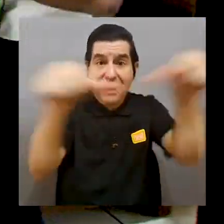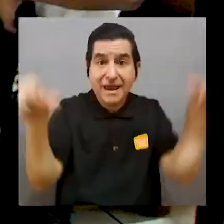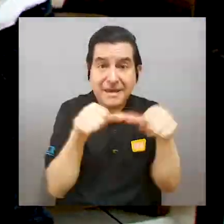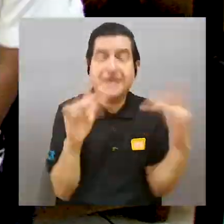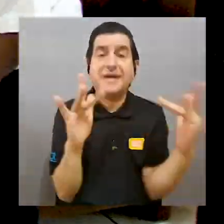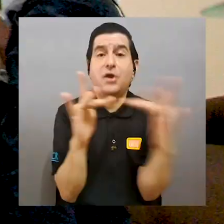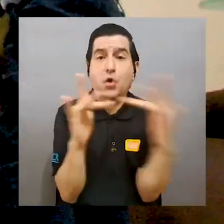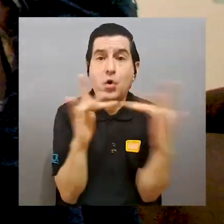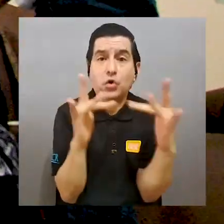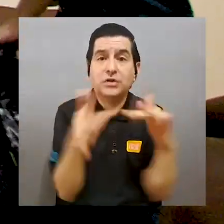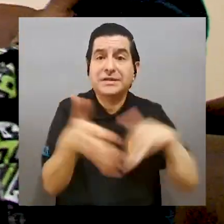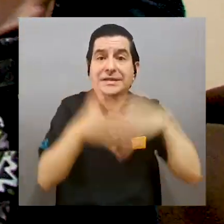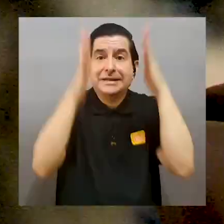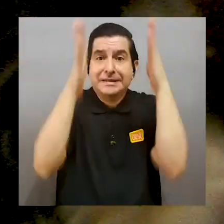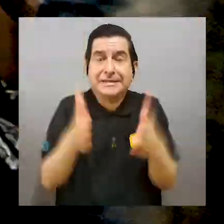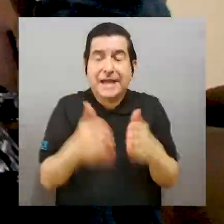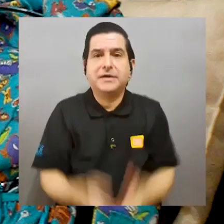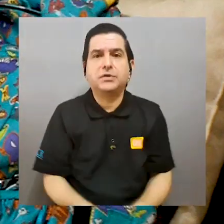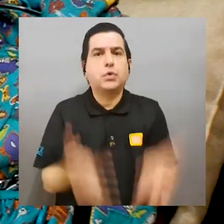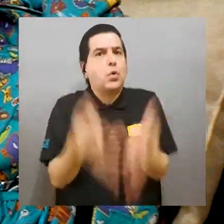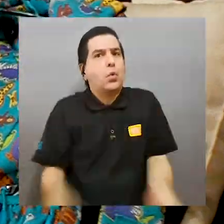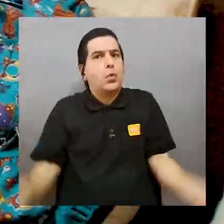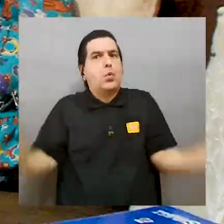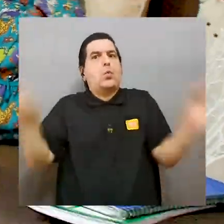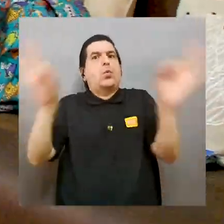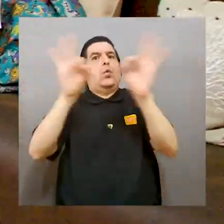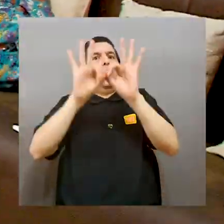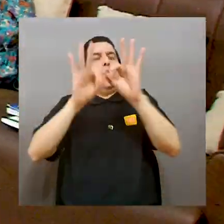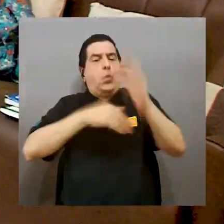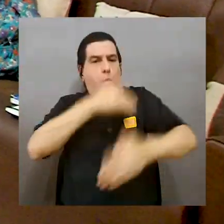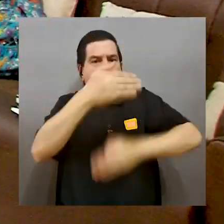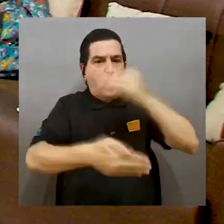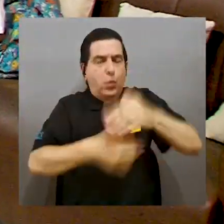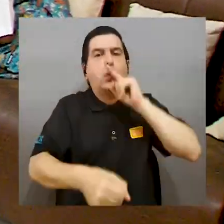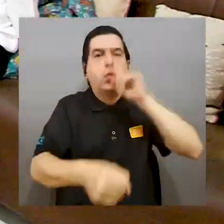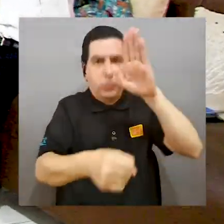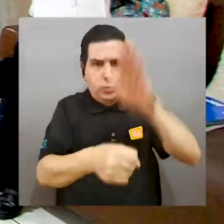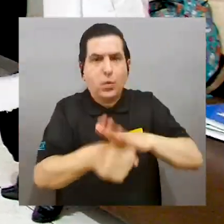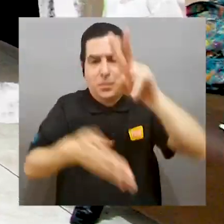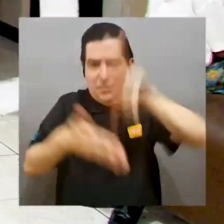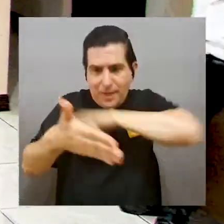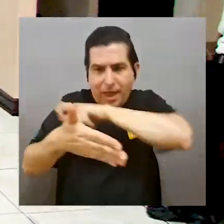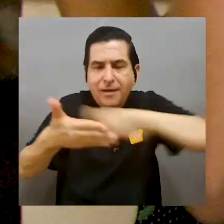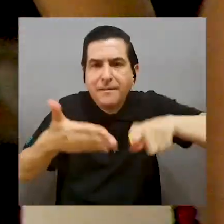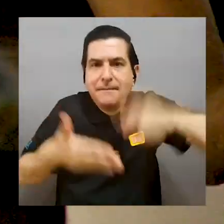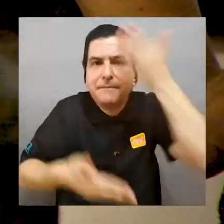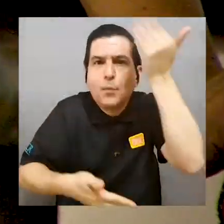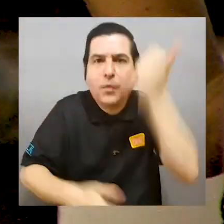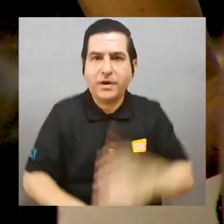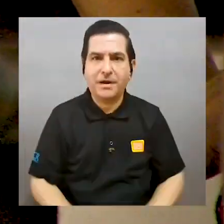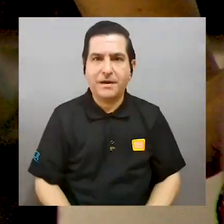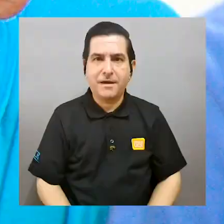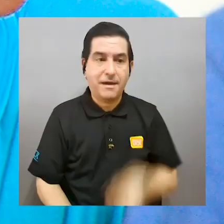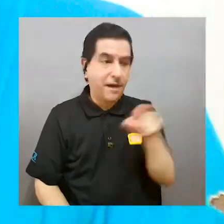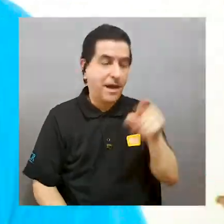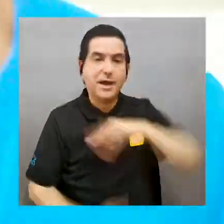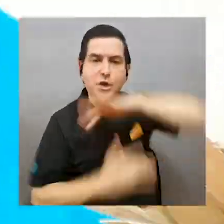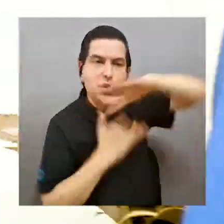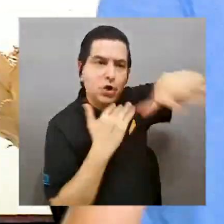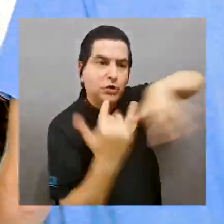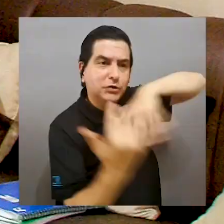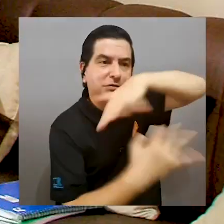el contacto de los estudiantes es sumamente importante para el proceso de lectoescritura. ¿Por qué? Porque cuando ellos